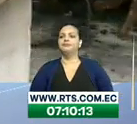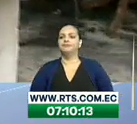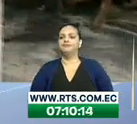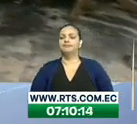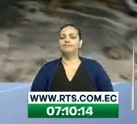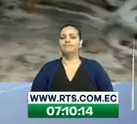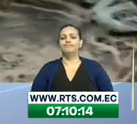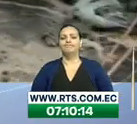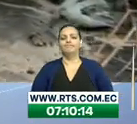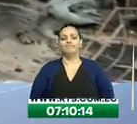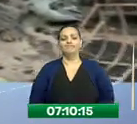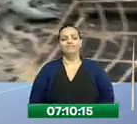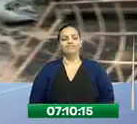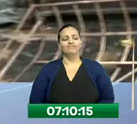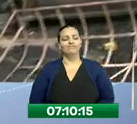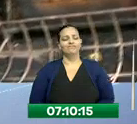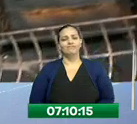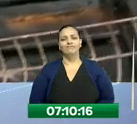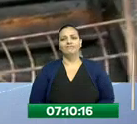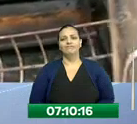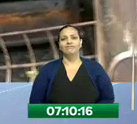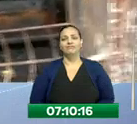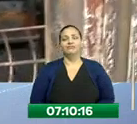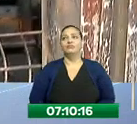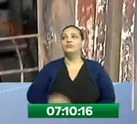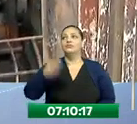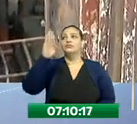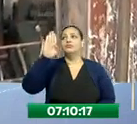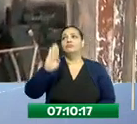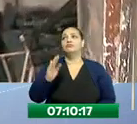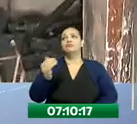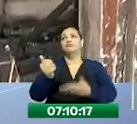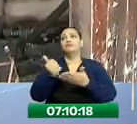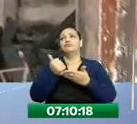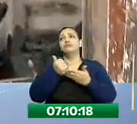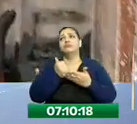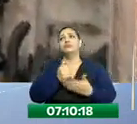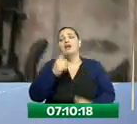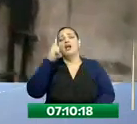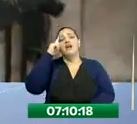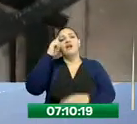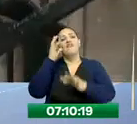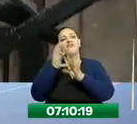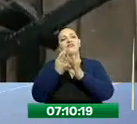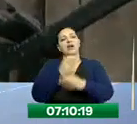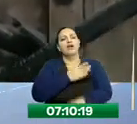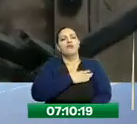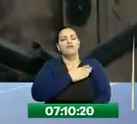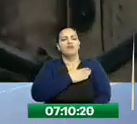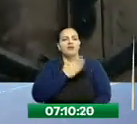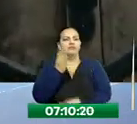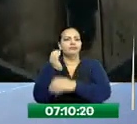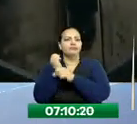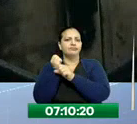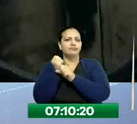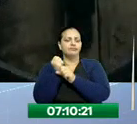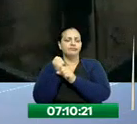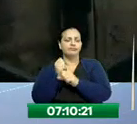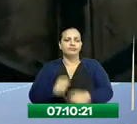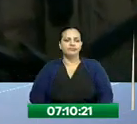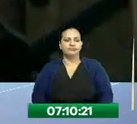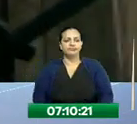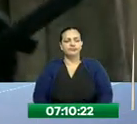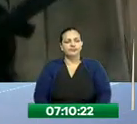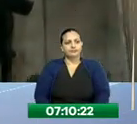fe y la esperanza de que esto va a cambiar, obviamente con la ayuda de Dios. Y una de las muestras, mi querido amigo, amigos televidentes, es que ni tiempo para sacar